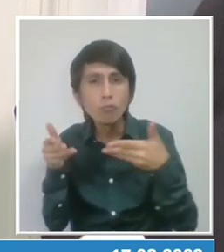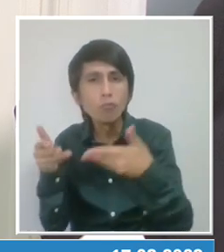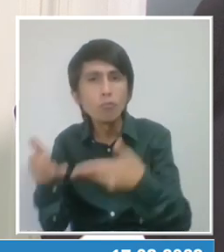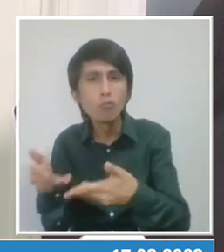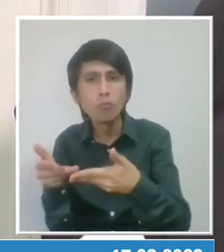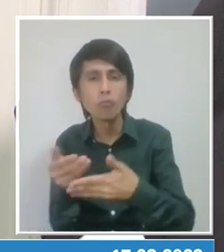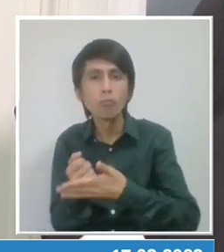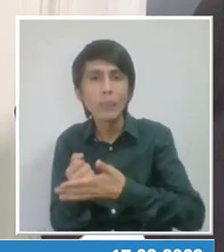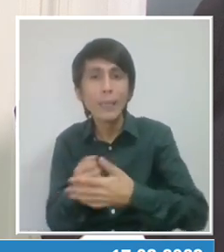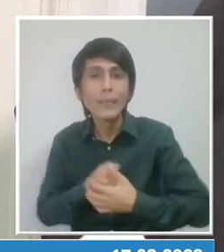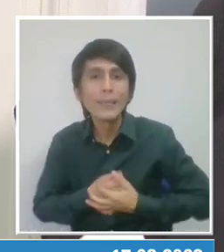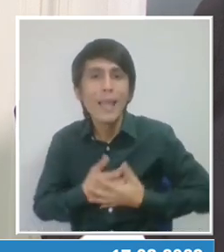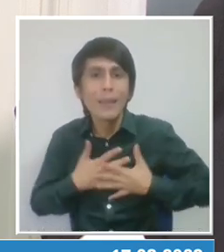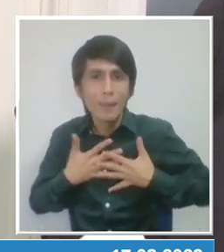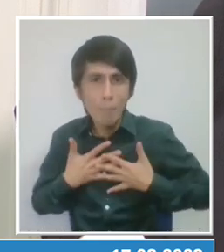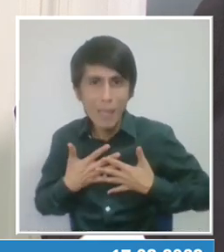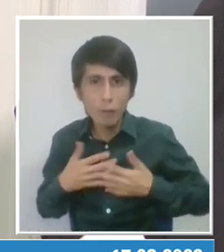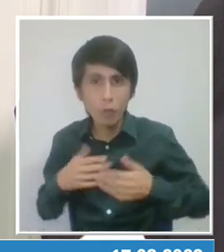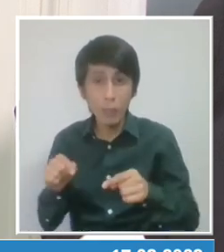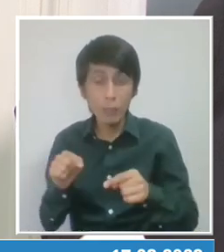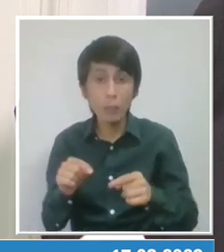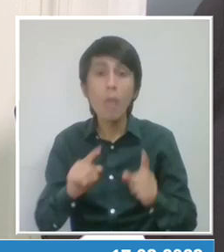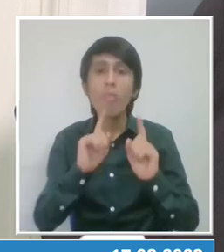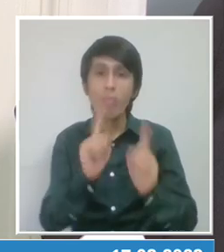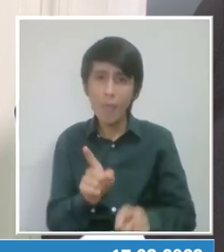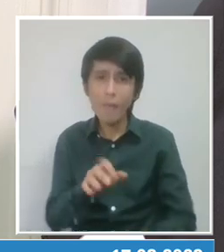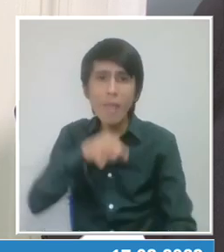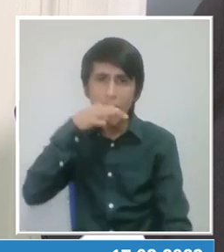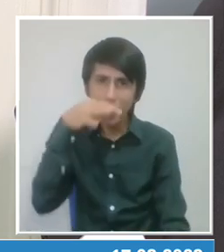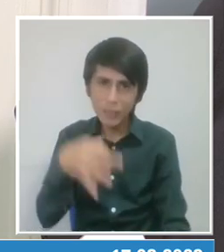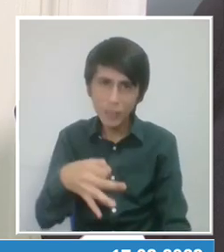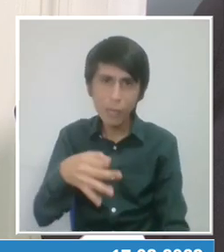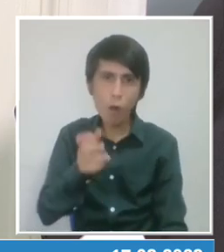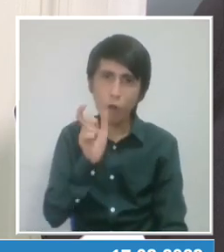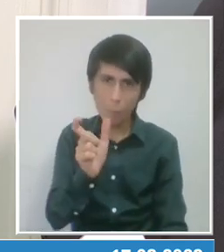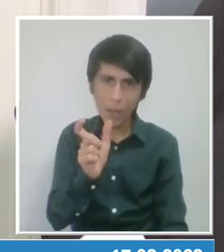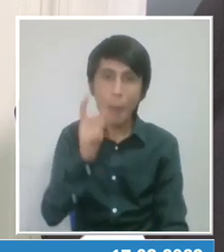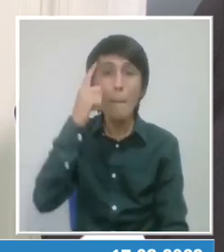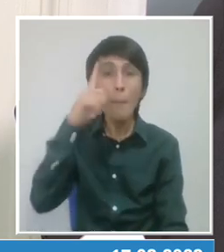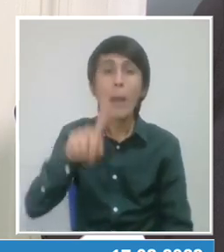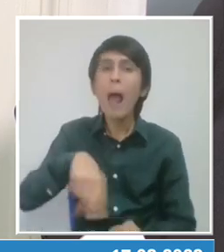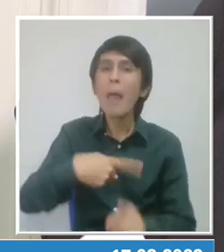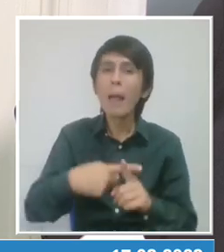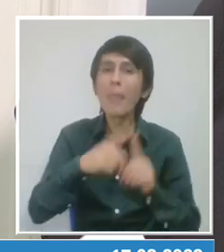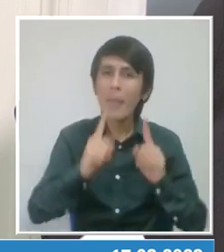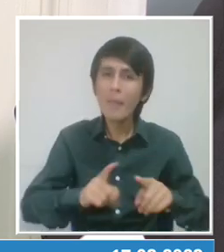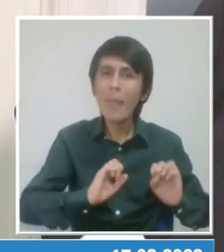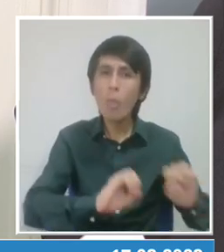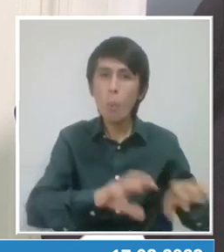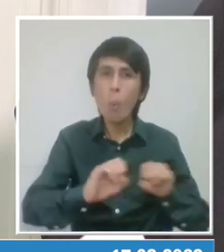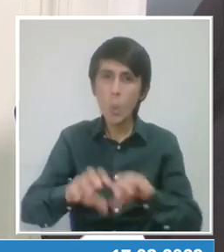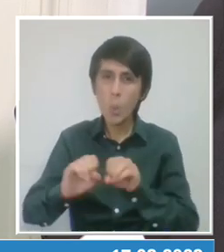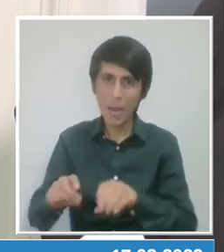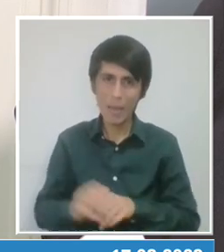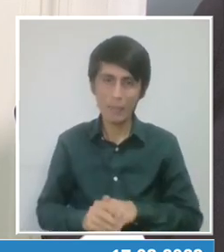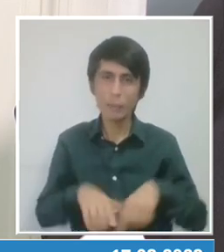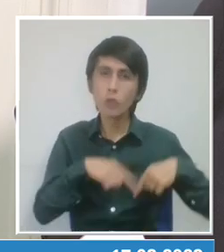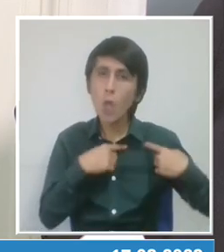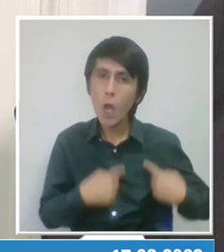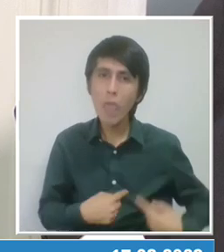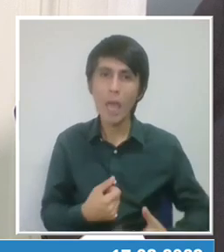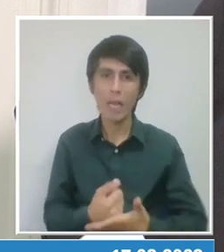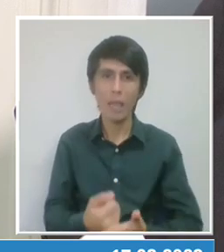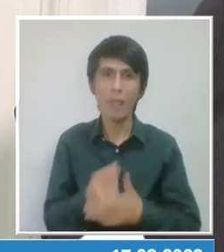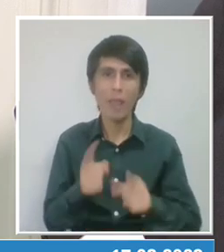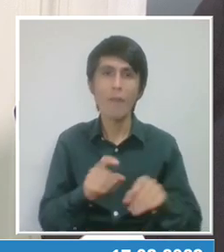no solamente hay que nombrarlo, hay que educarlo, hay que enseñar en la solidaridad. Pero